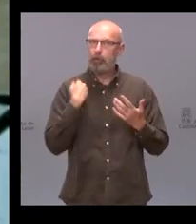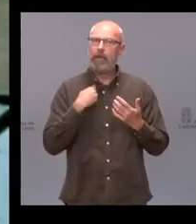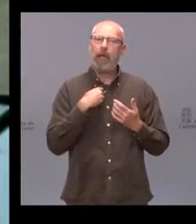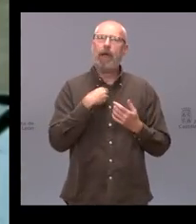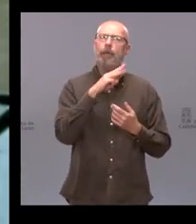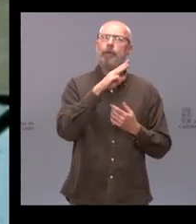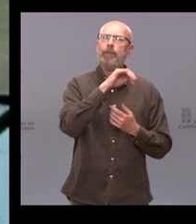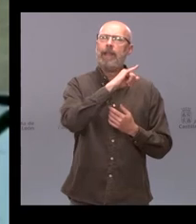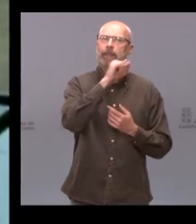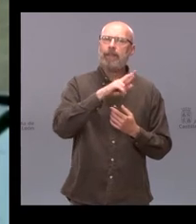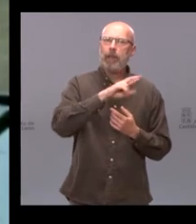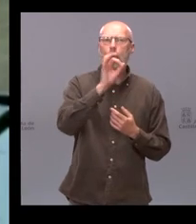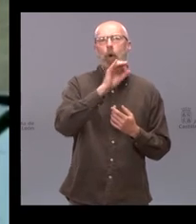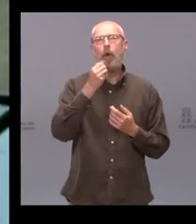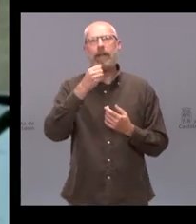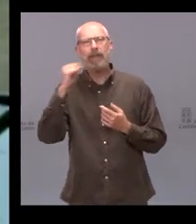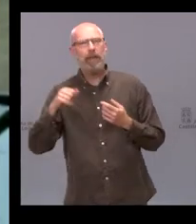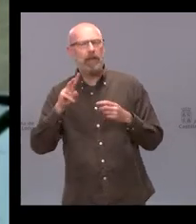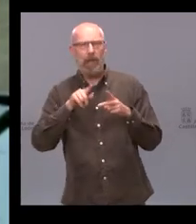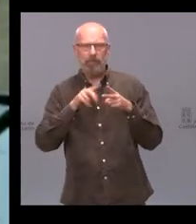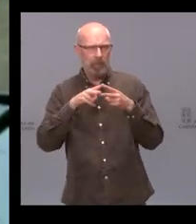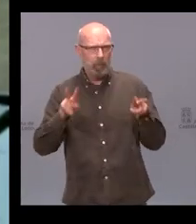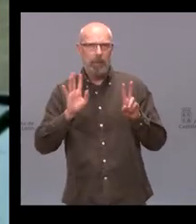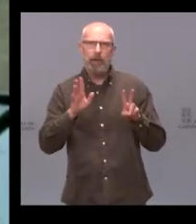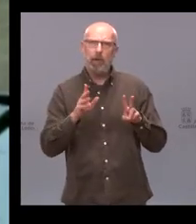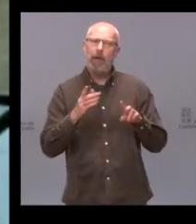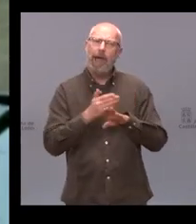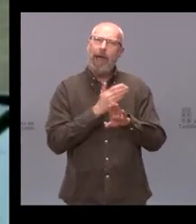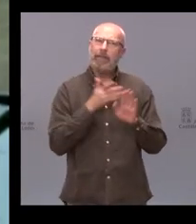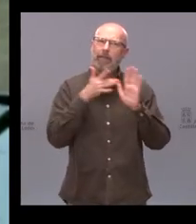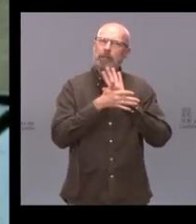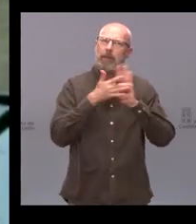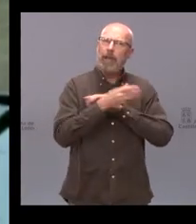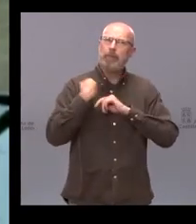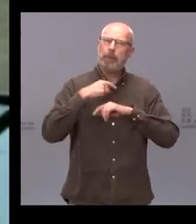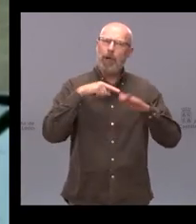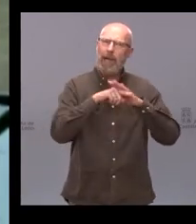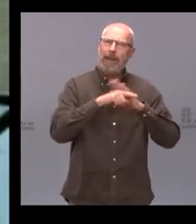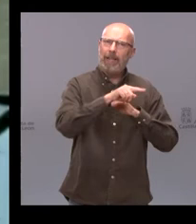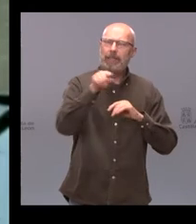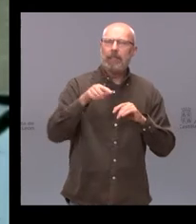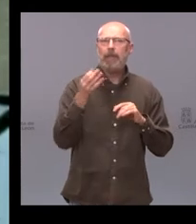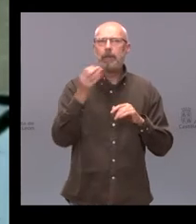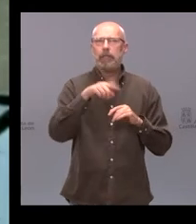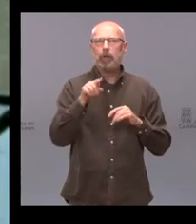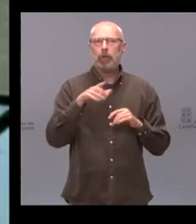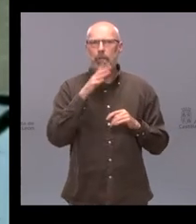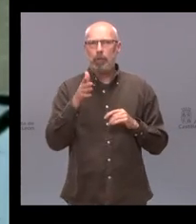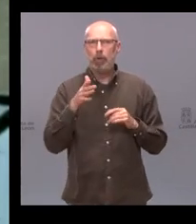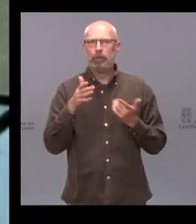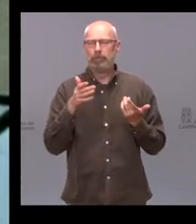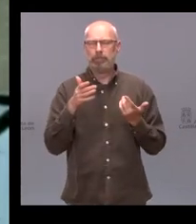gerentes, no sé cómo va esto, porque están, no sé si están ya pasada de fecha esta gente, ¿no? Del plazo que tenían para echarse la